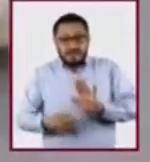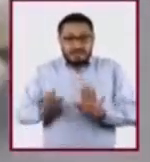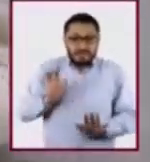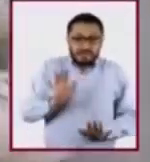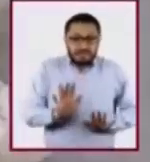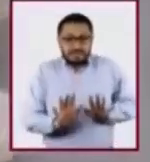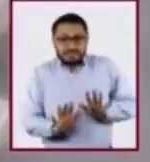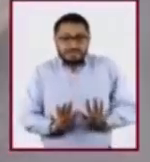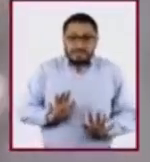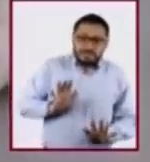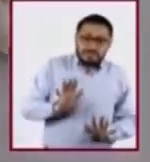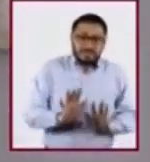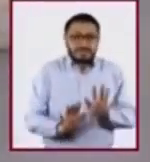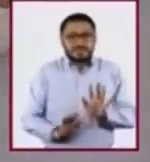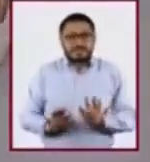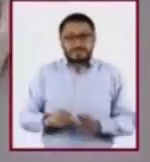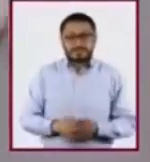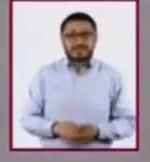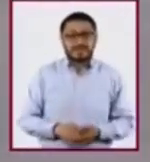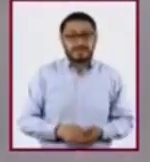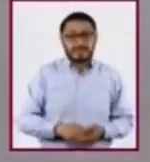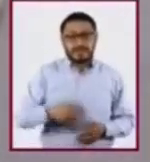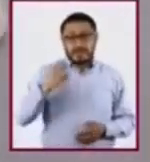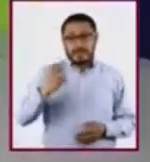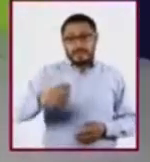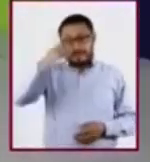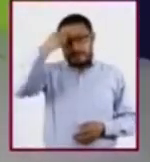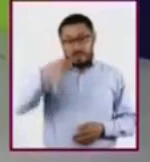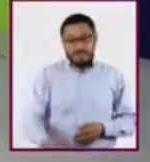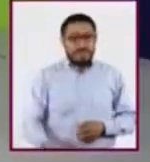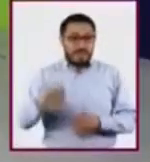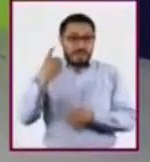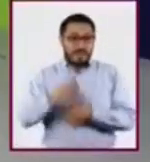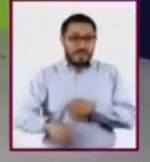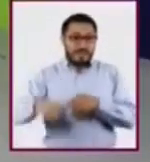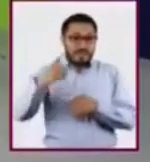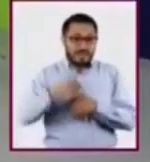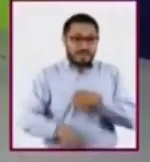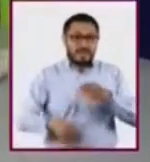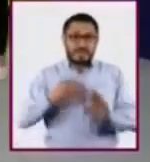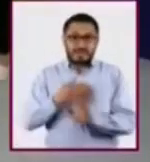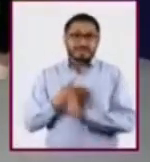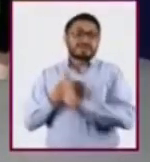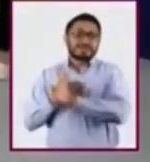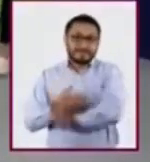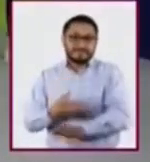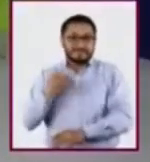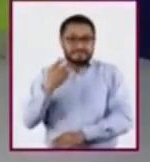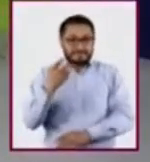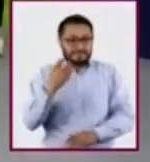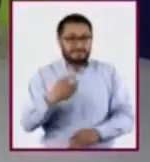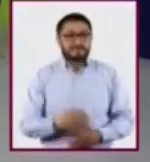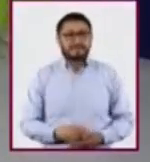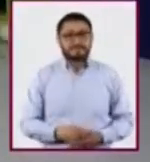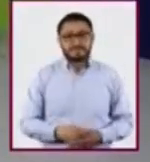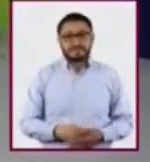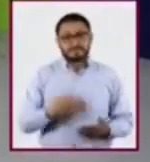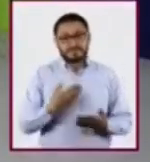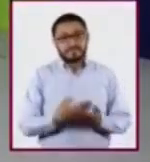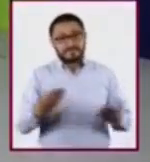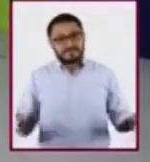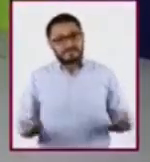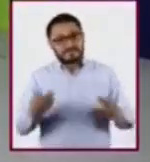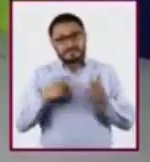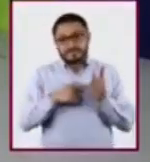lubricar estas articulaciones para evitar alguna lesión o disminuir el riesgo de una lesión. Muy bien, vamos a comenzar